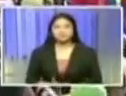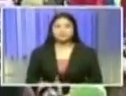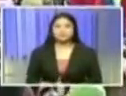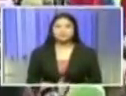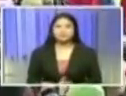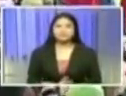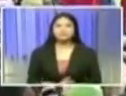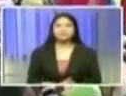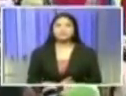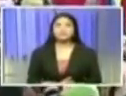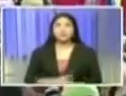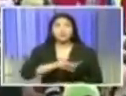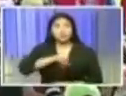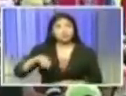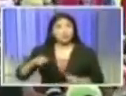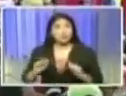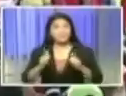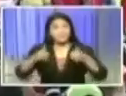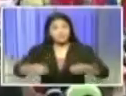Desde que uno empieza